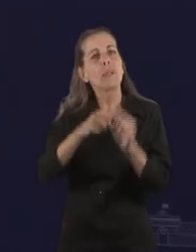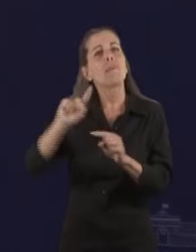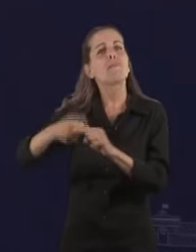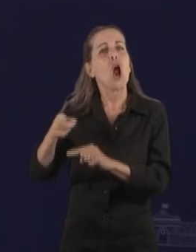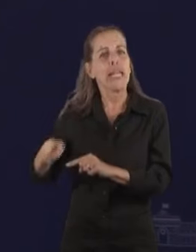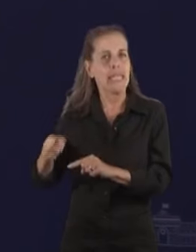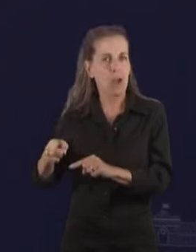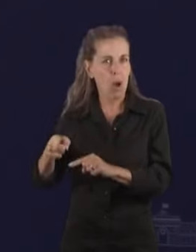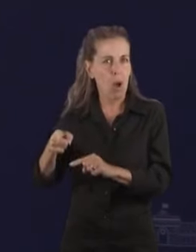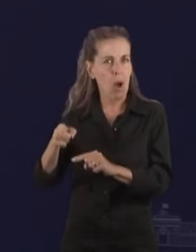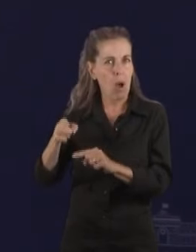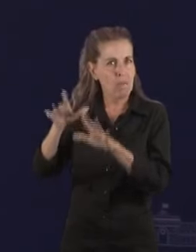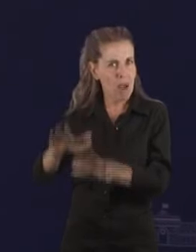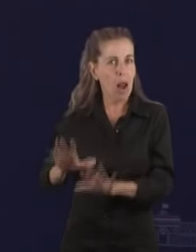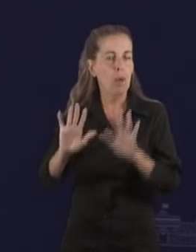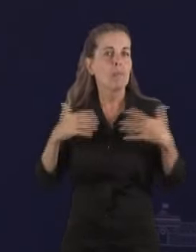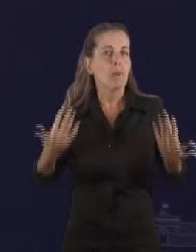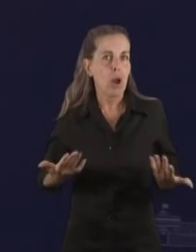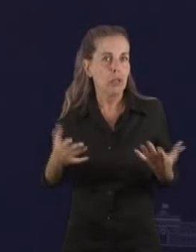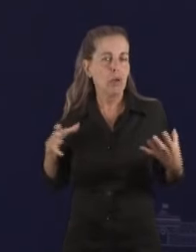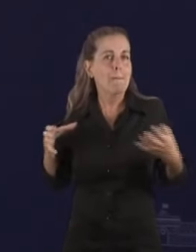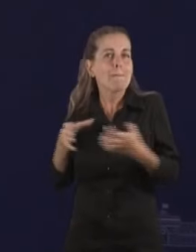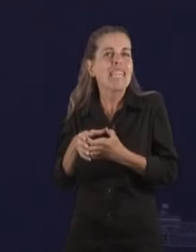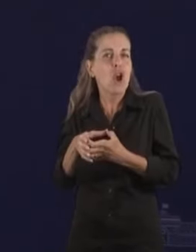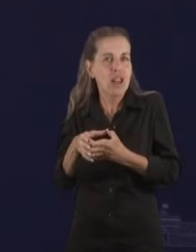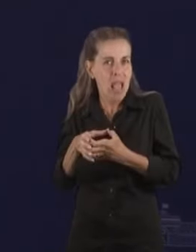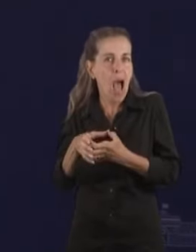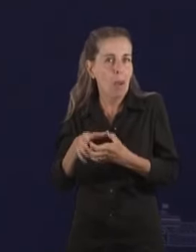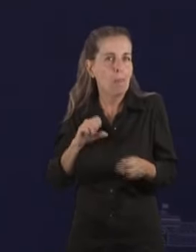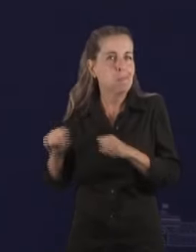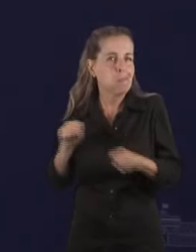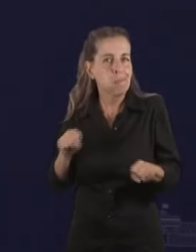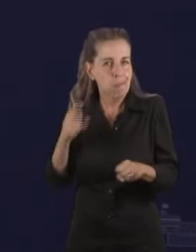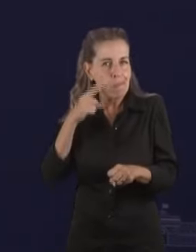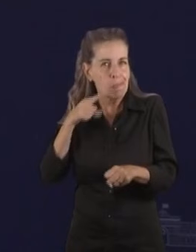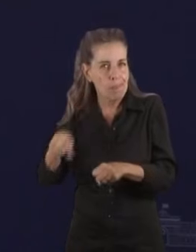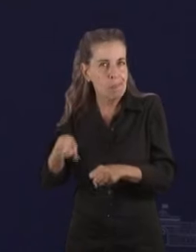Evidentemente, una minoría todavía no logra metabolizar